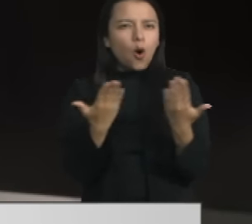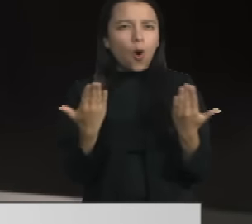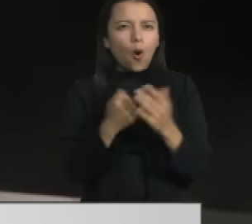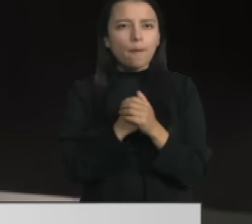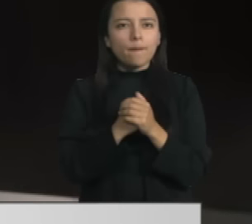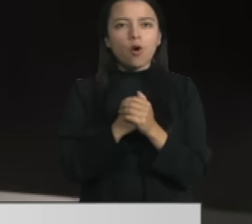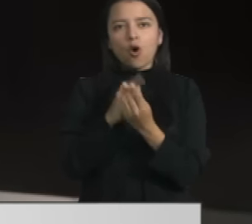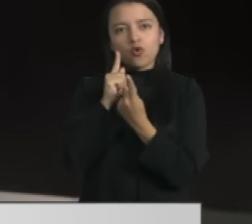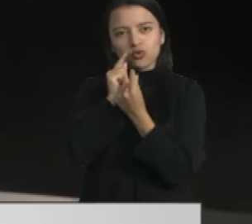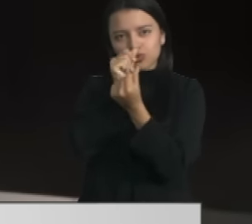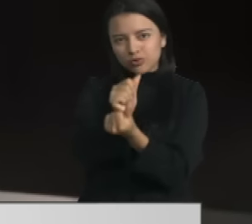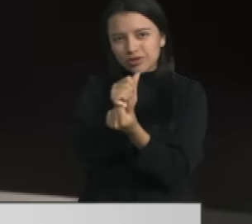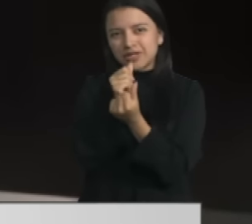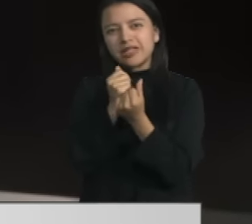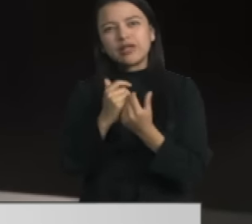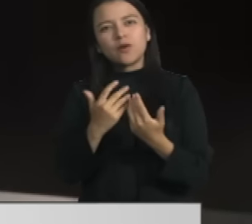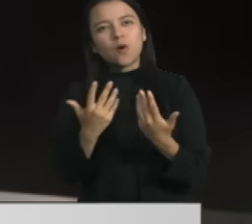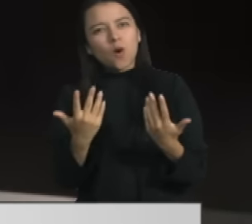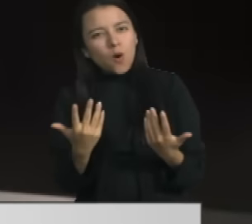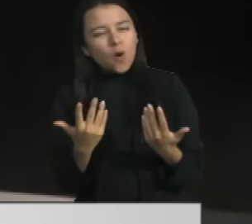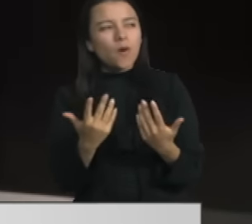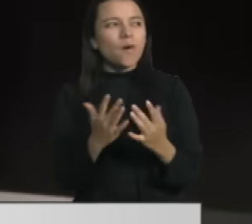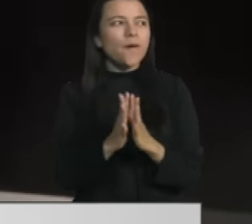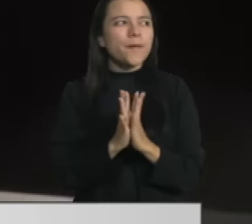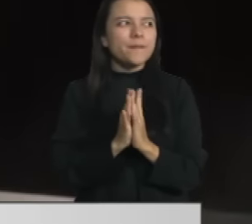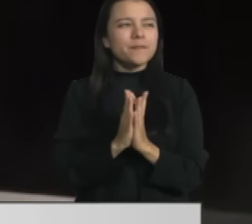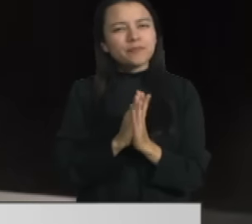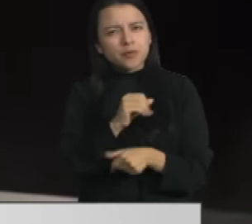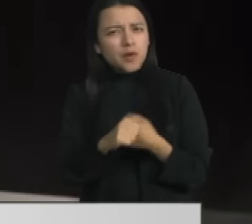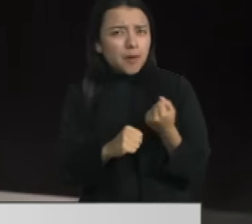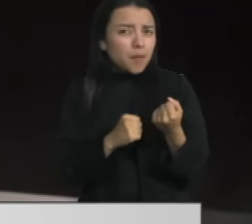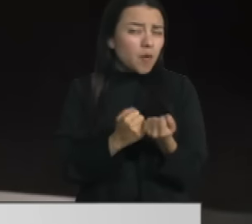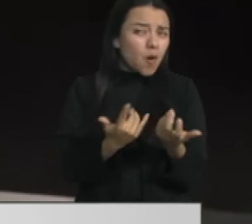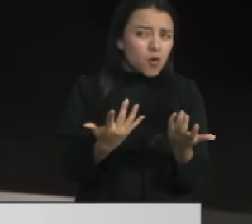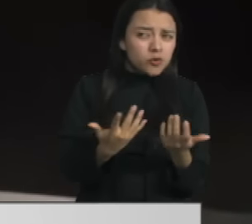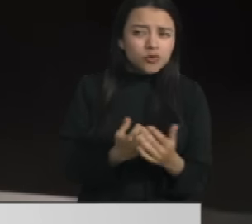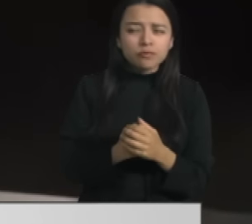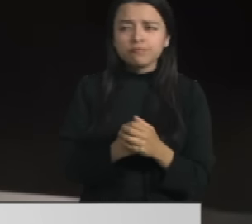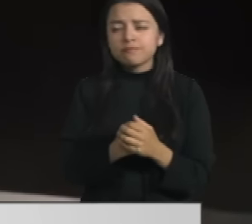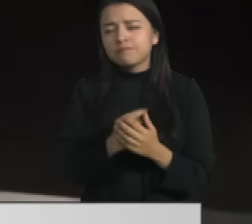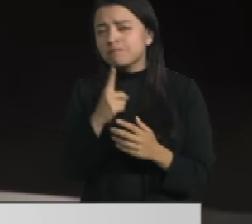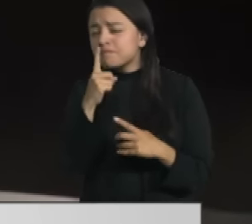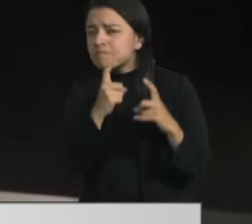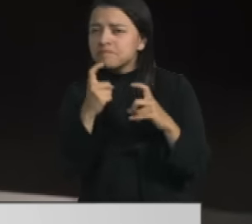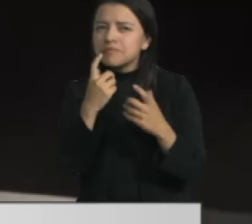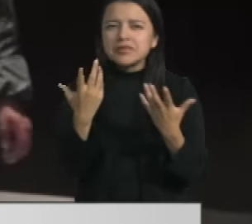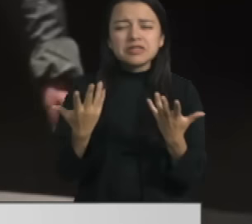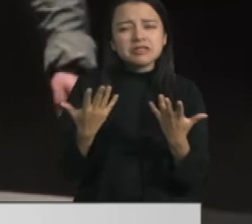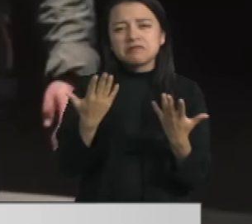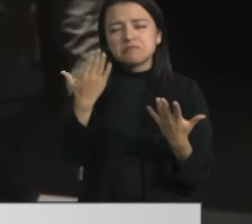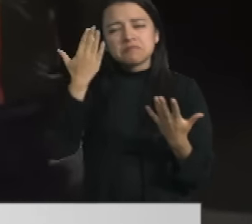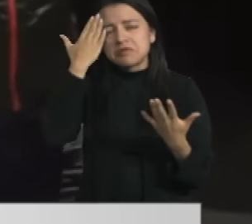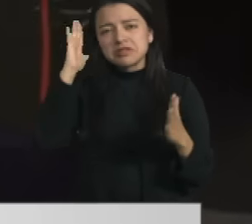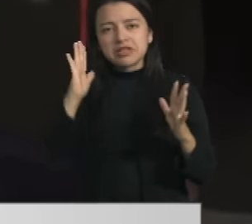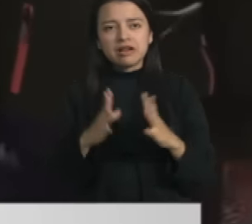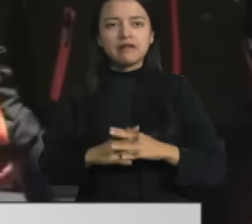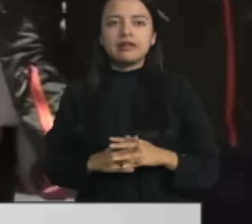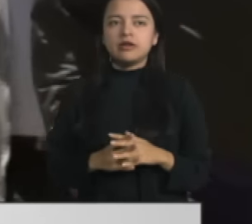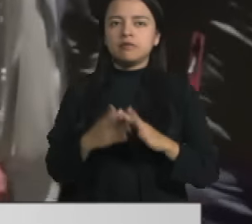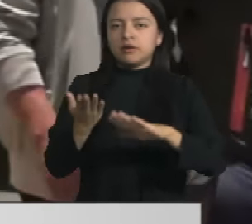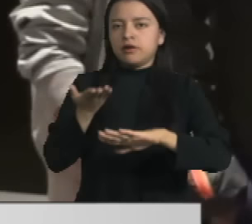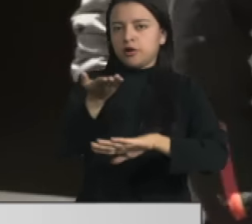un subsidio para los transportadores de carga por el tema del aumento en el valor del diésel, pero es algo que todavía, o que apenas está sobre la